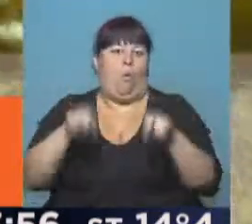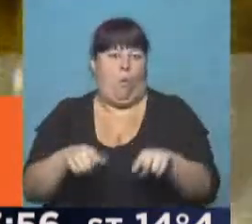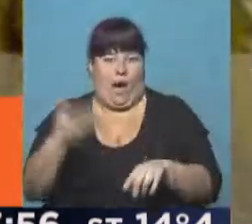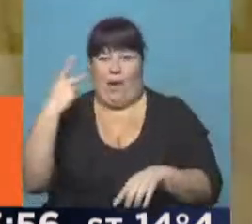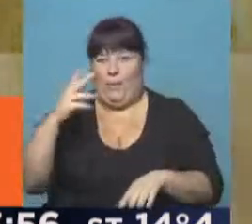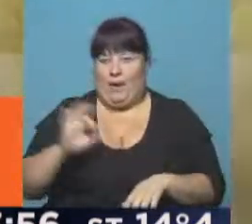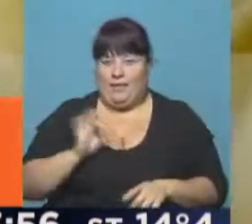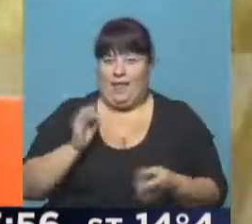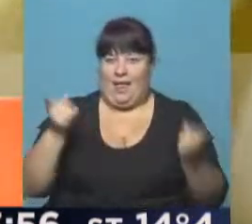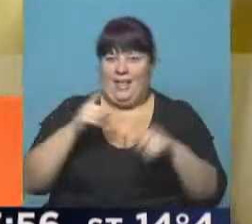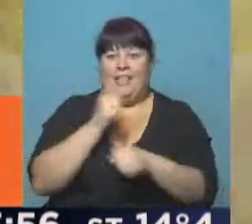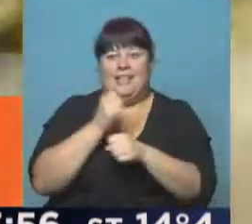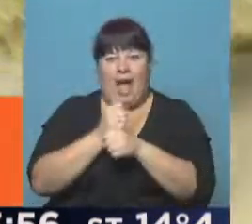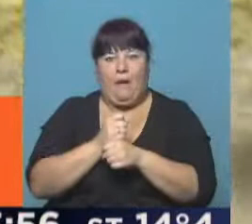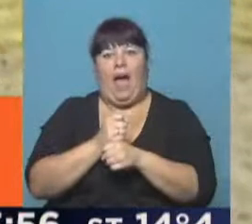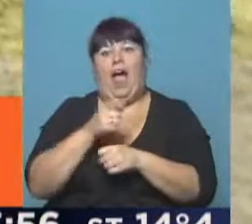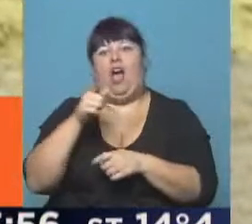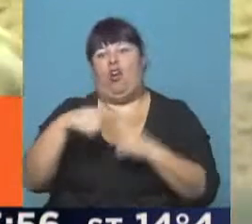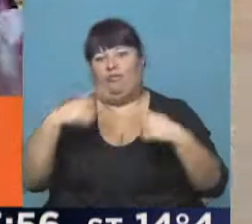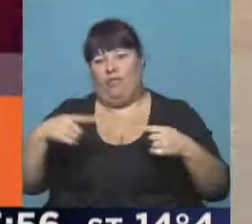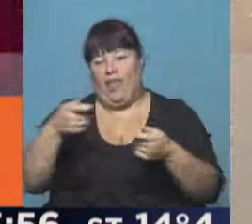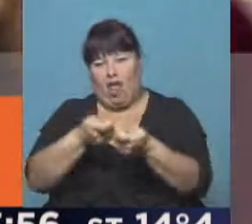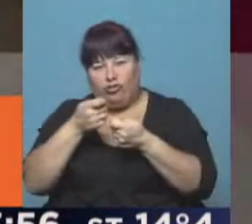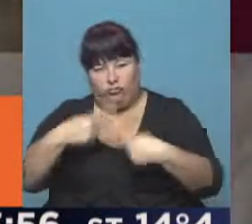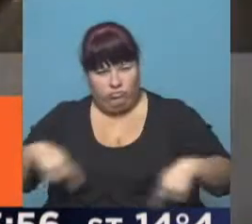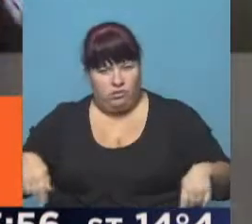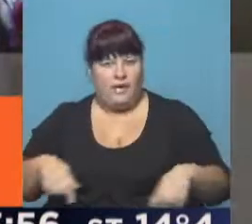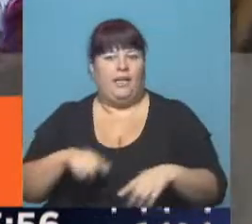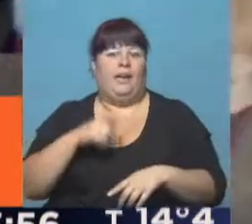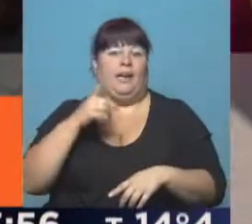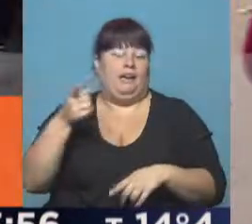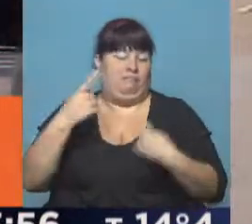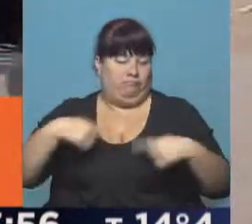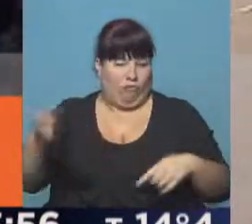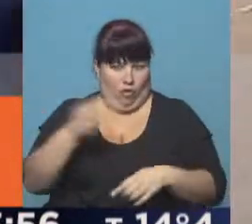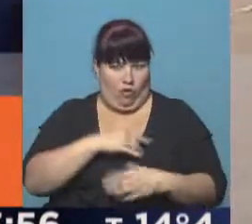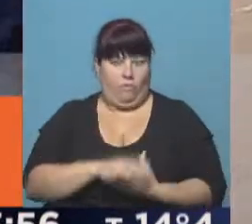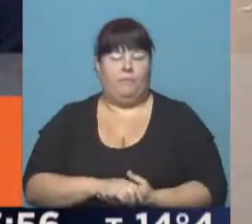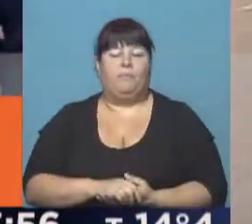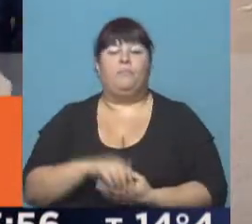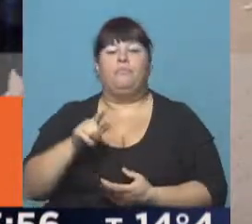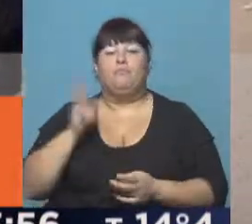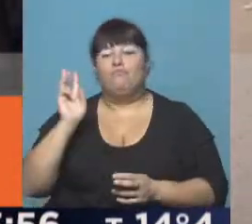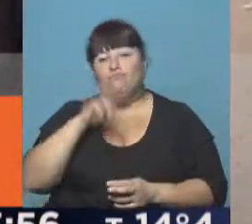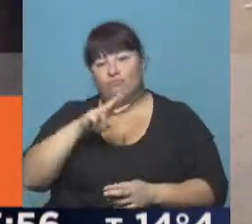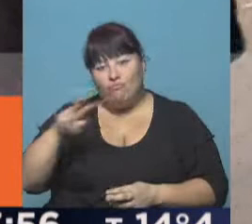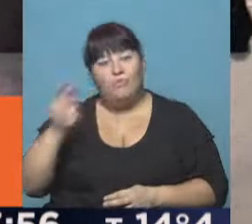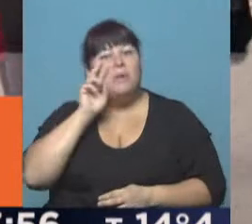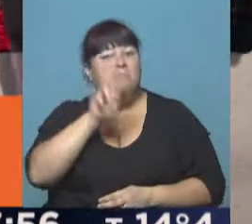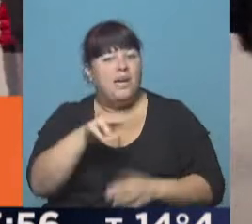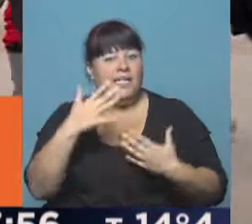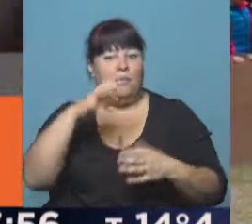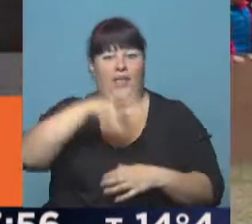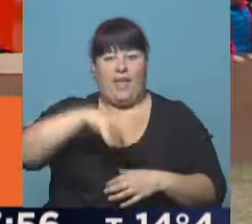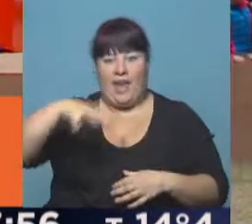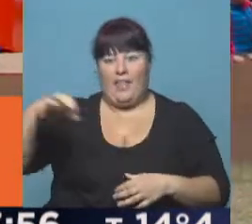últimos 20 años, como el trabajo de los teleros y de los hogueros y de los plateros incluso. En la recorrida uno puede visitar los